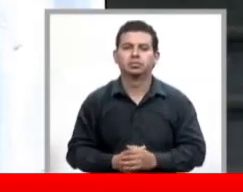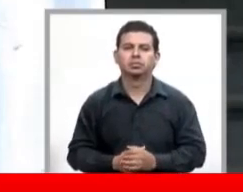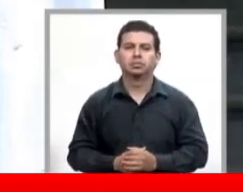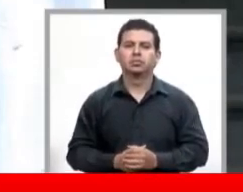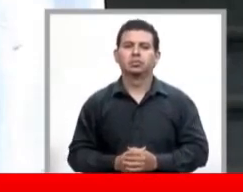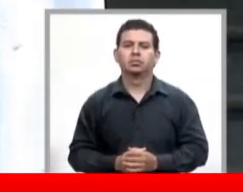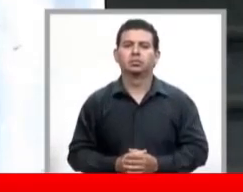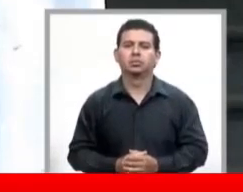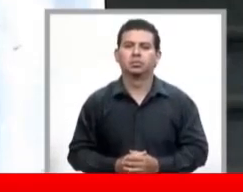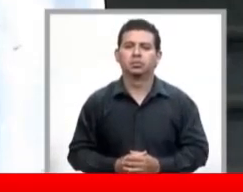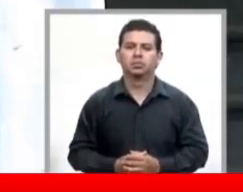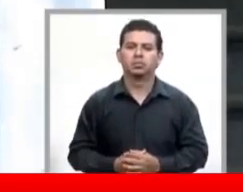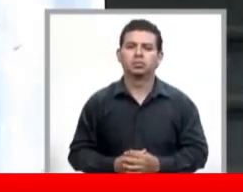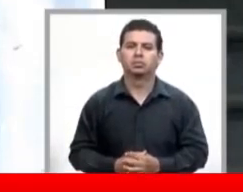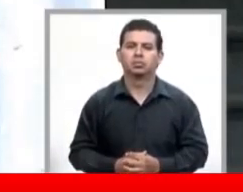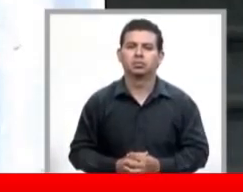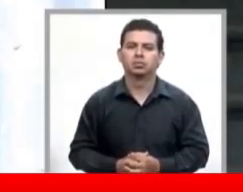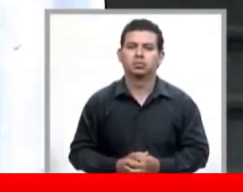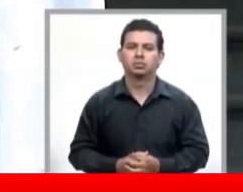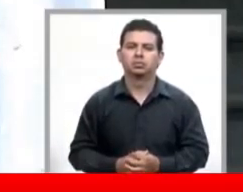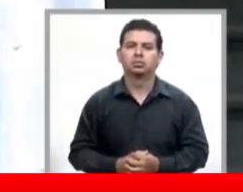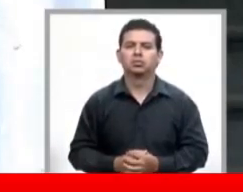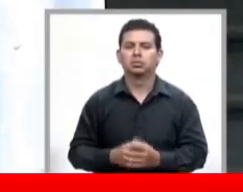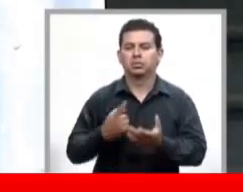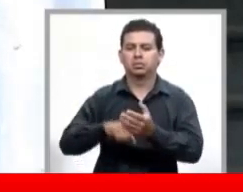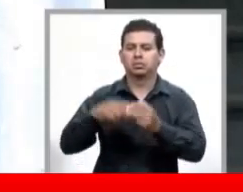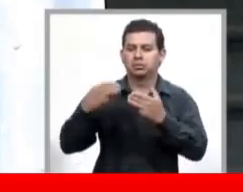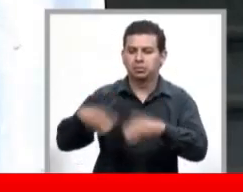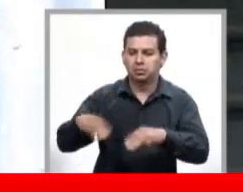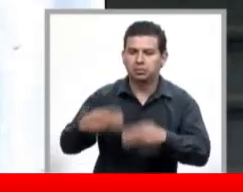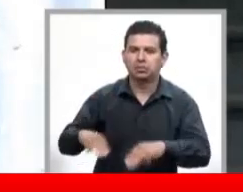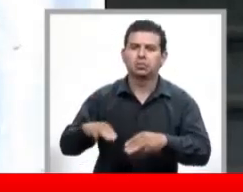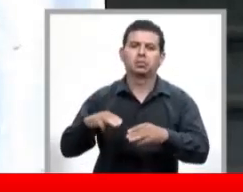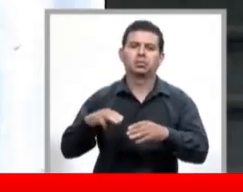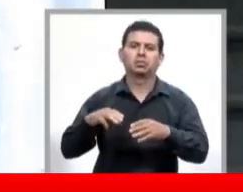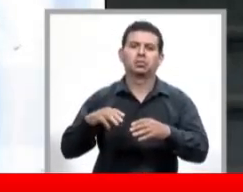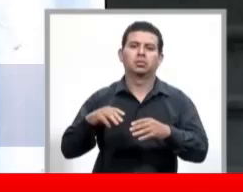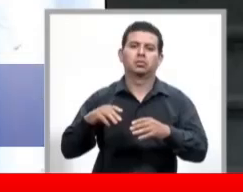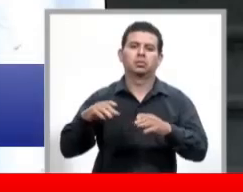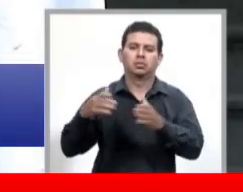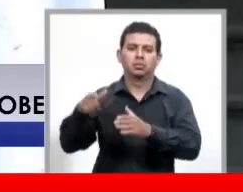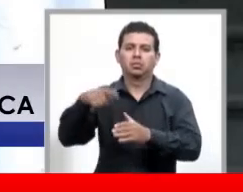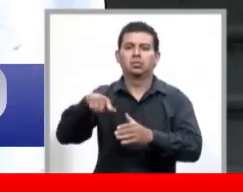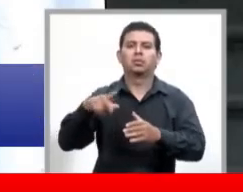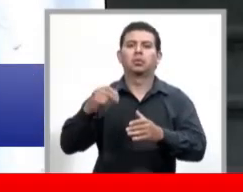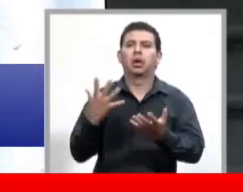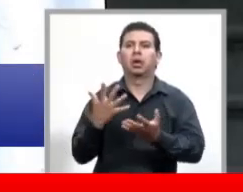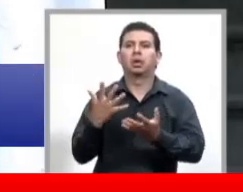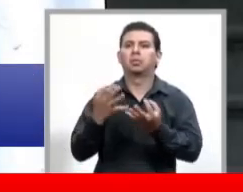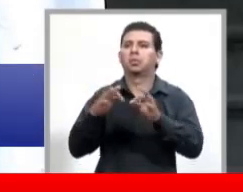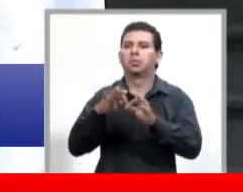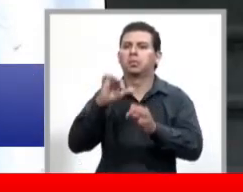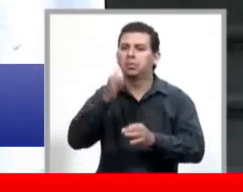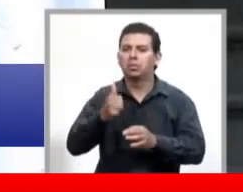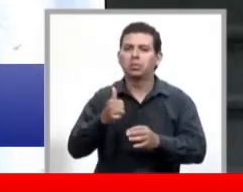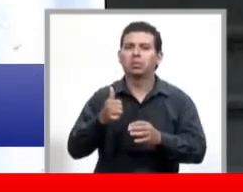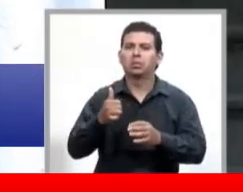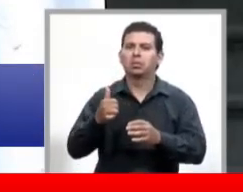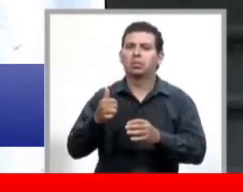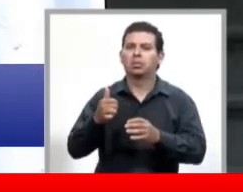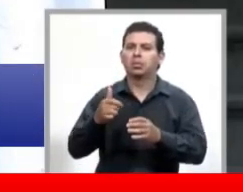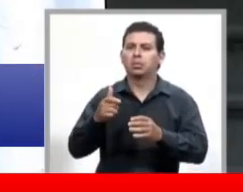cerrar tiendas de abarrotes, supermercados a partir de las 8 de la noche, pues ya las rutas que pasan por ahí no